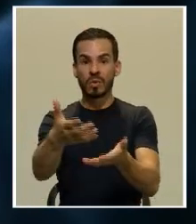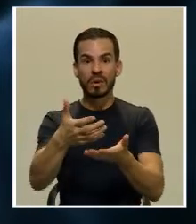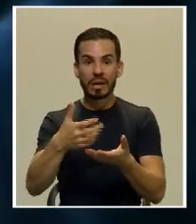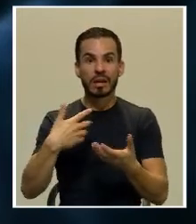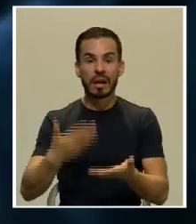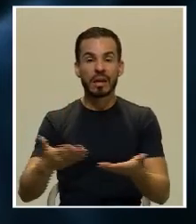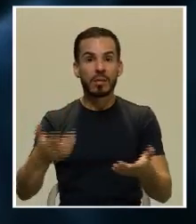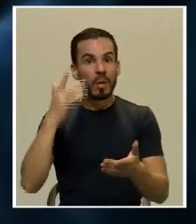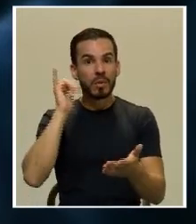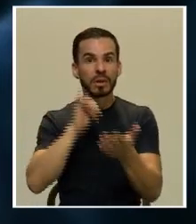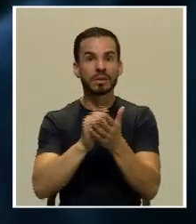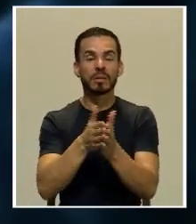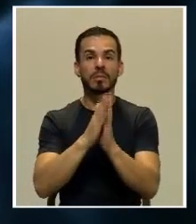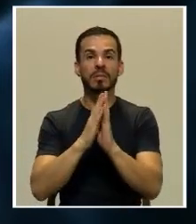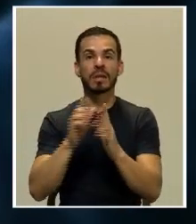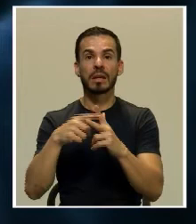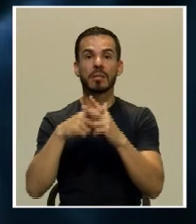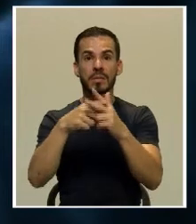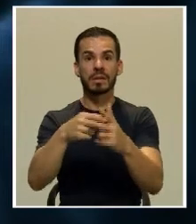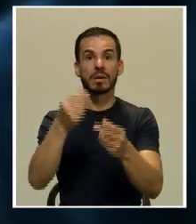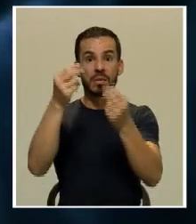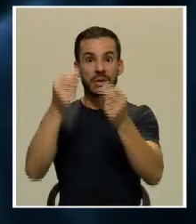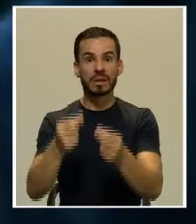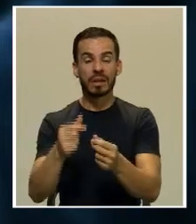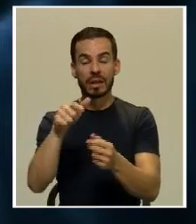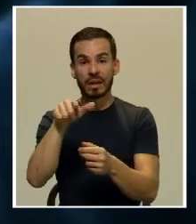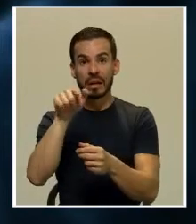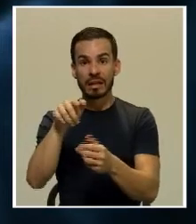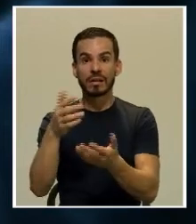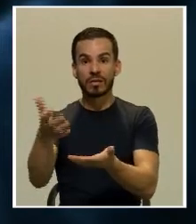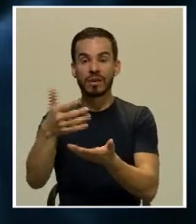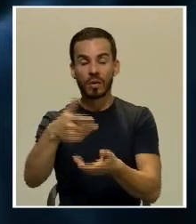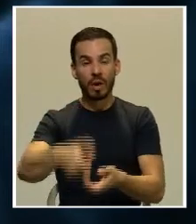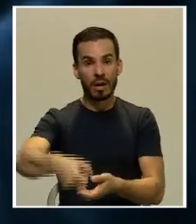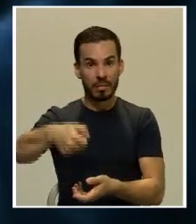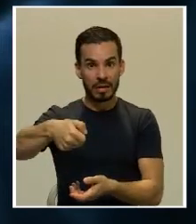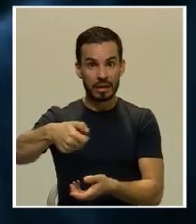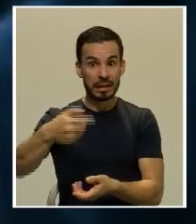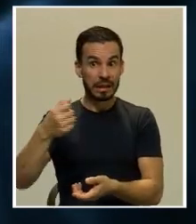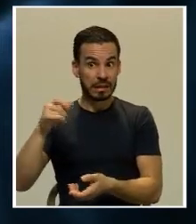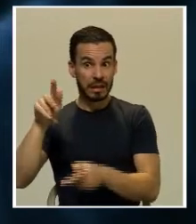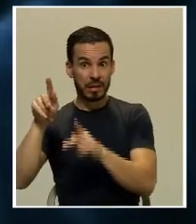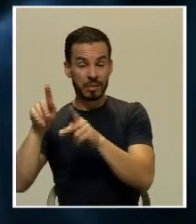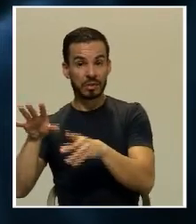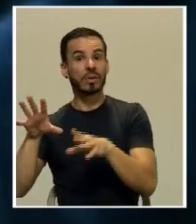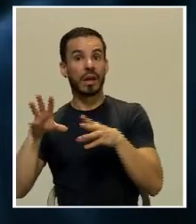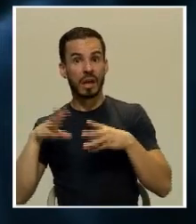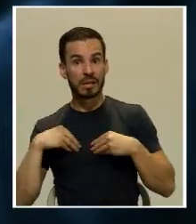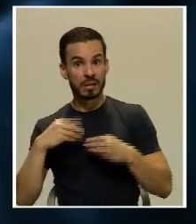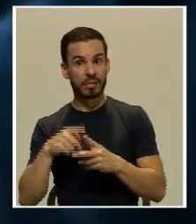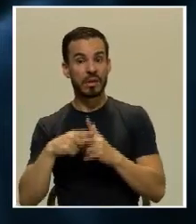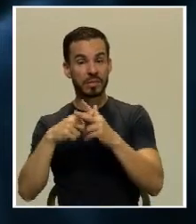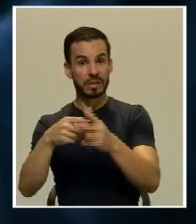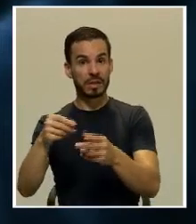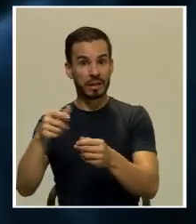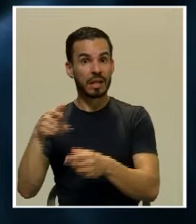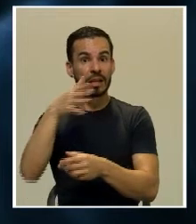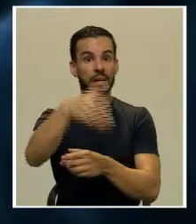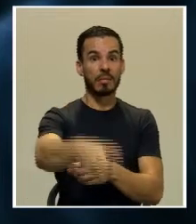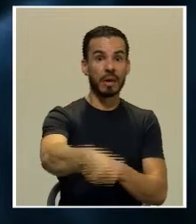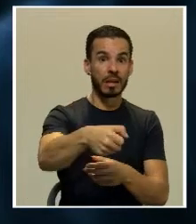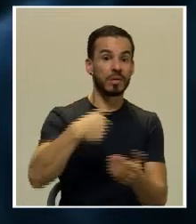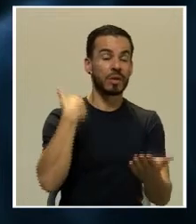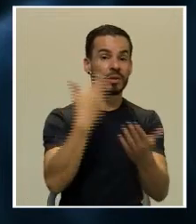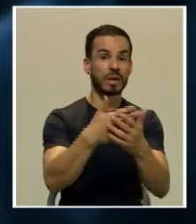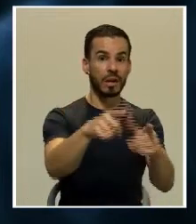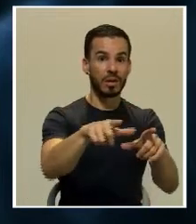el equipaje, por lo que solicita dinero prestado al ofendido y que éste recoja la maleta. Si la persona accede a prestar el dinero e ir por la maleta, cuando